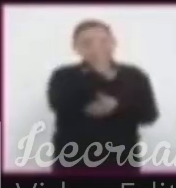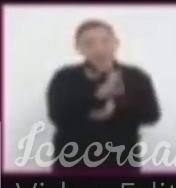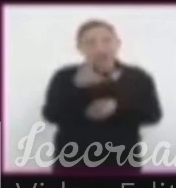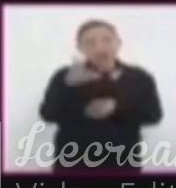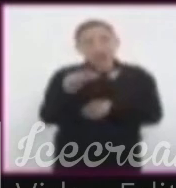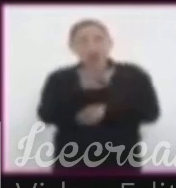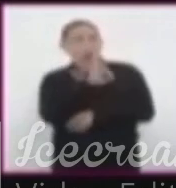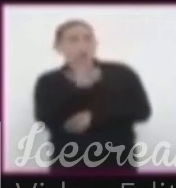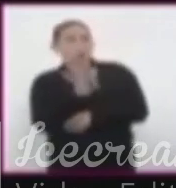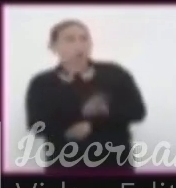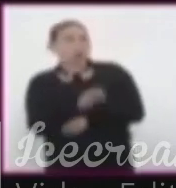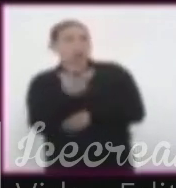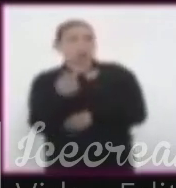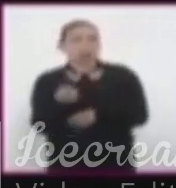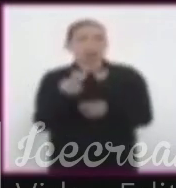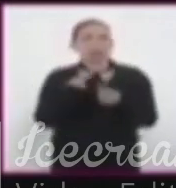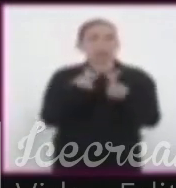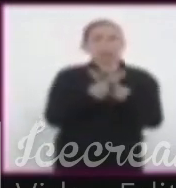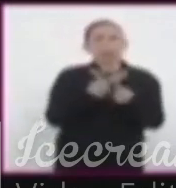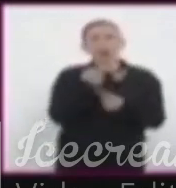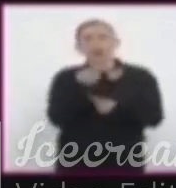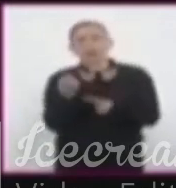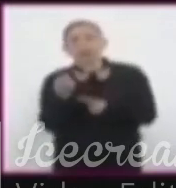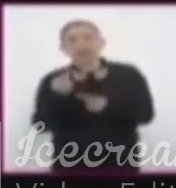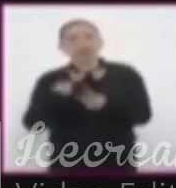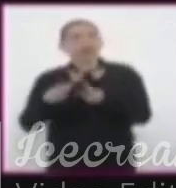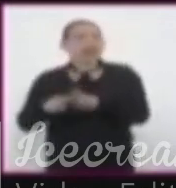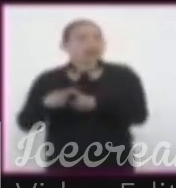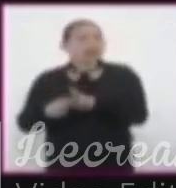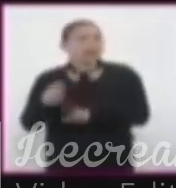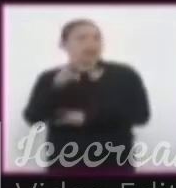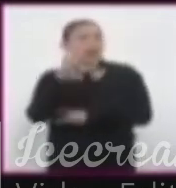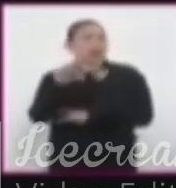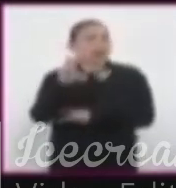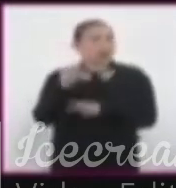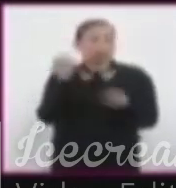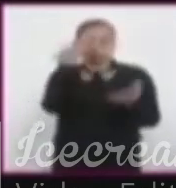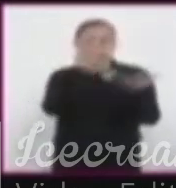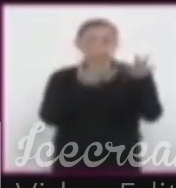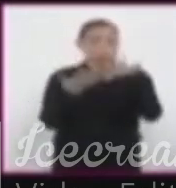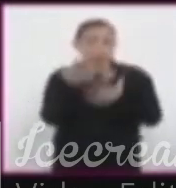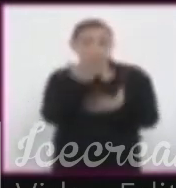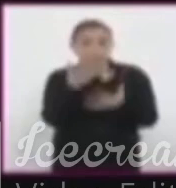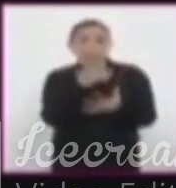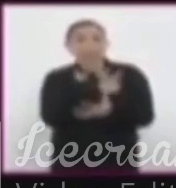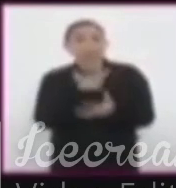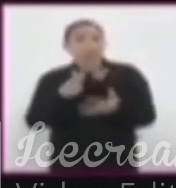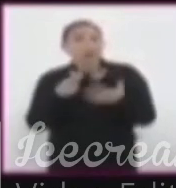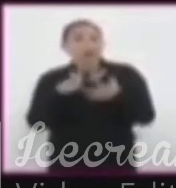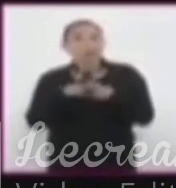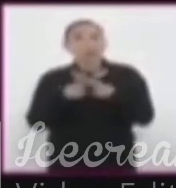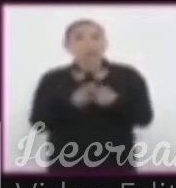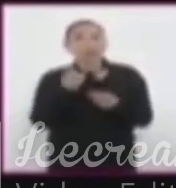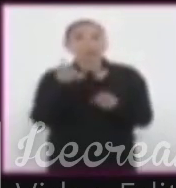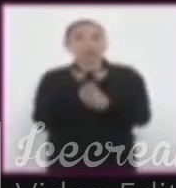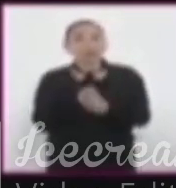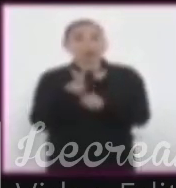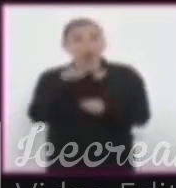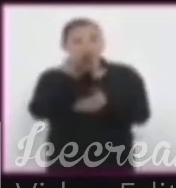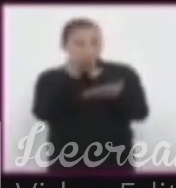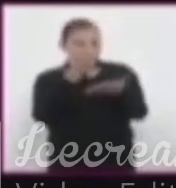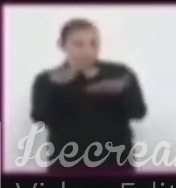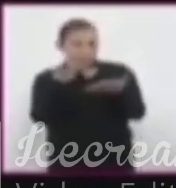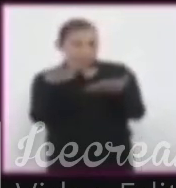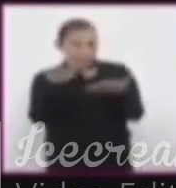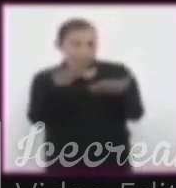o el porcentaje de 100, multiplico por 100, divido entre 80. Al final de cuentas no está claro. Y lo que hay que hacer para empezar es leer muy bien el problema